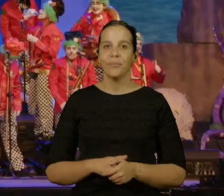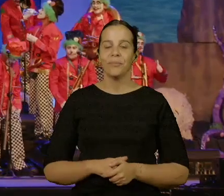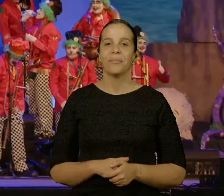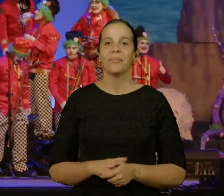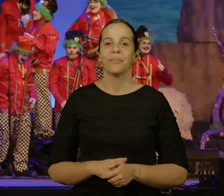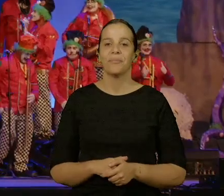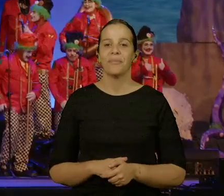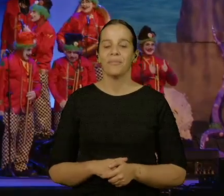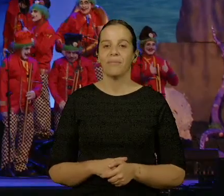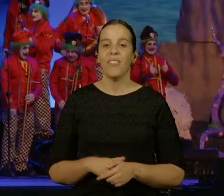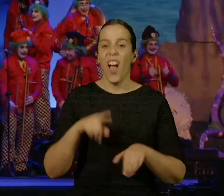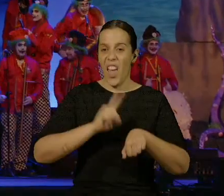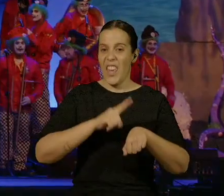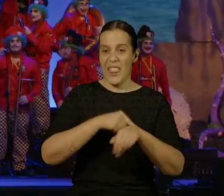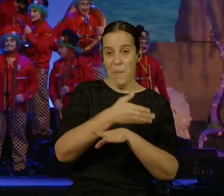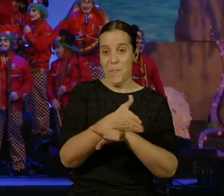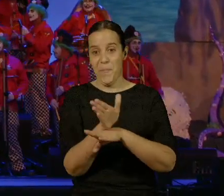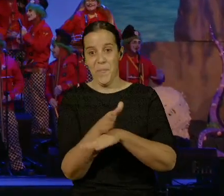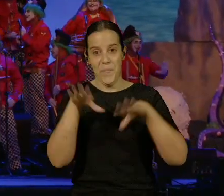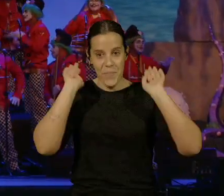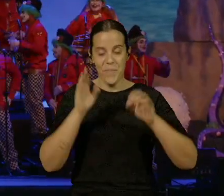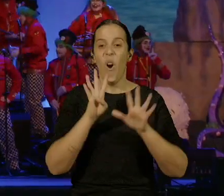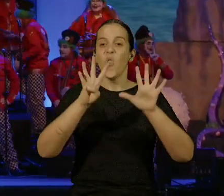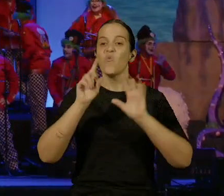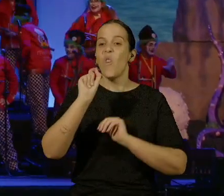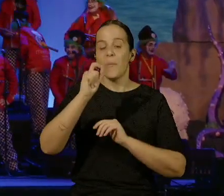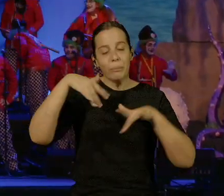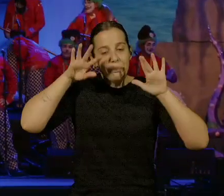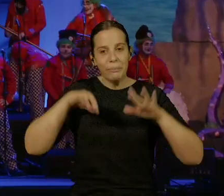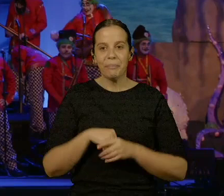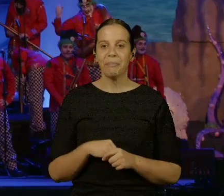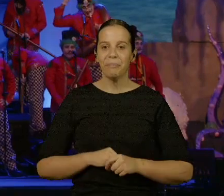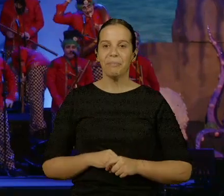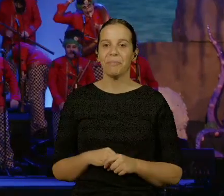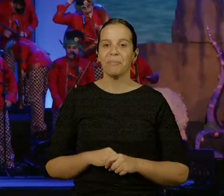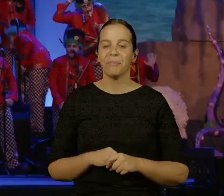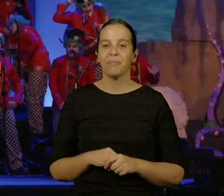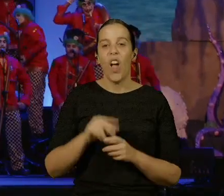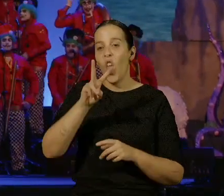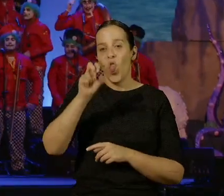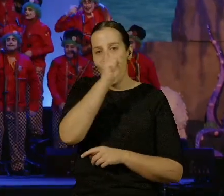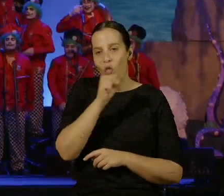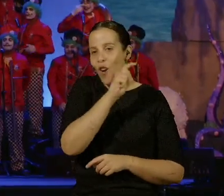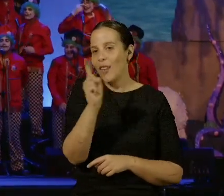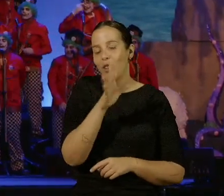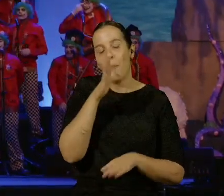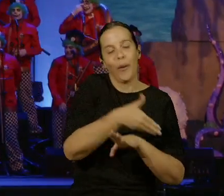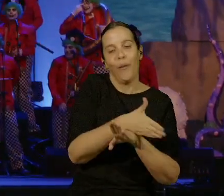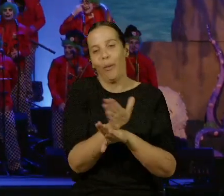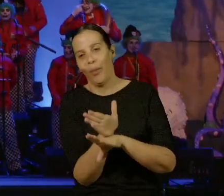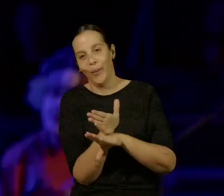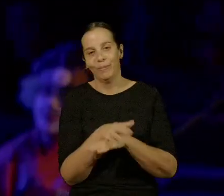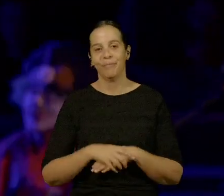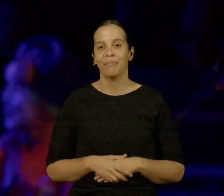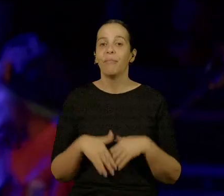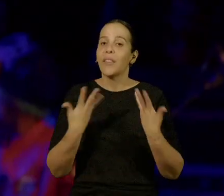Nos sobra bueno, nos sobran hasta 9 minutos, No vamos a cantar 2 canciones porque si no dicen que nos pasamos.